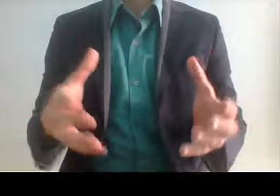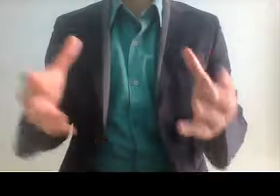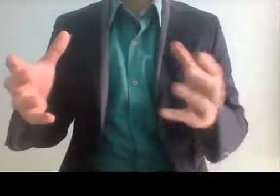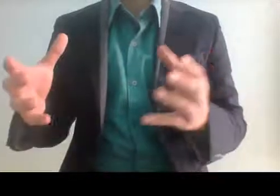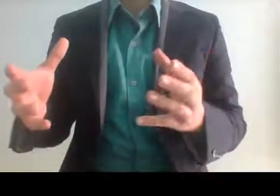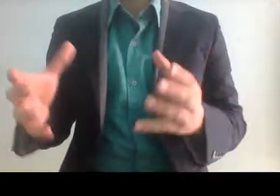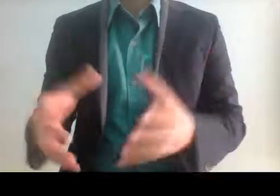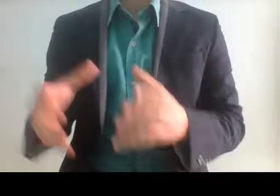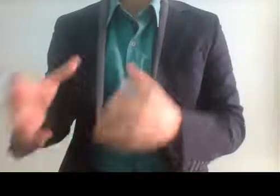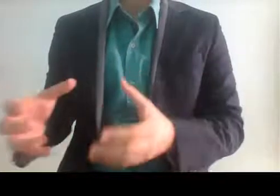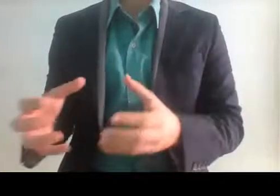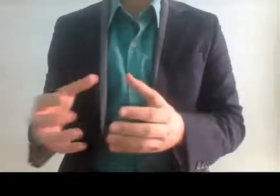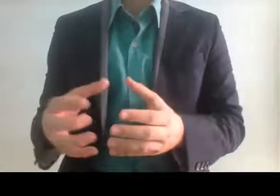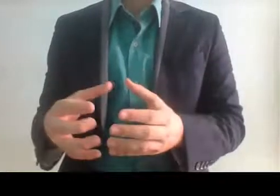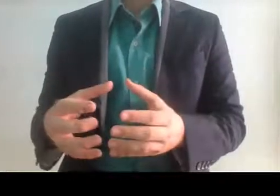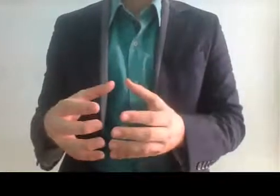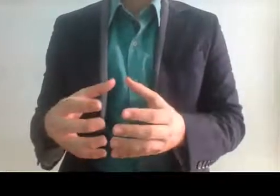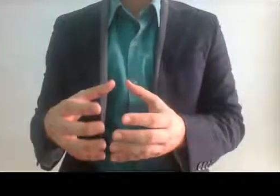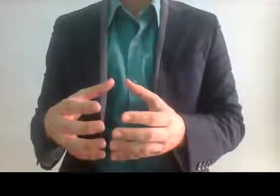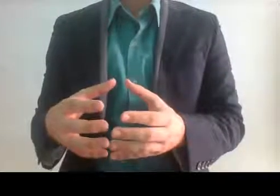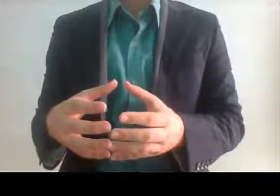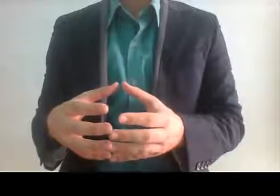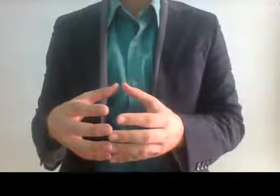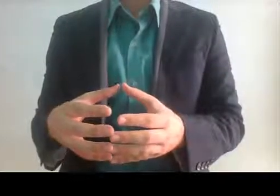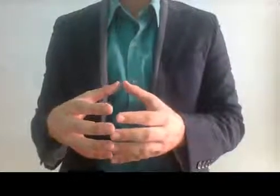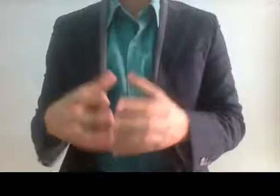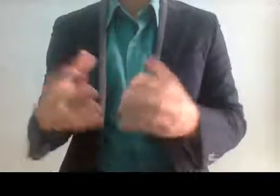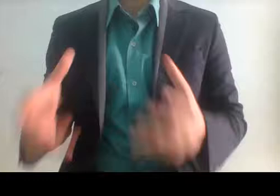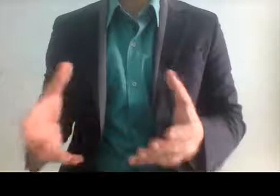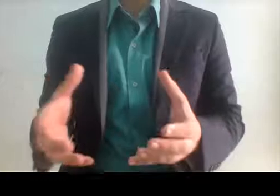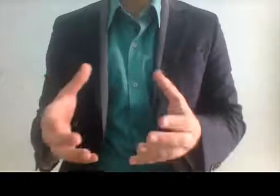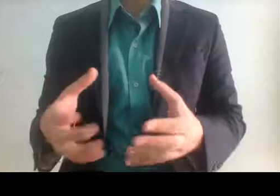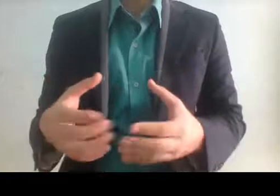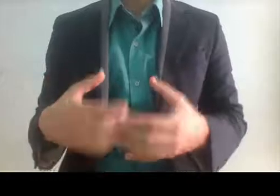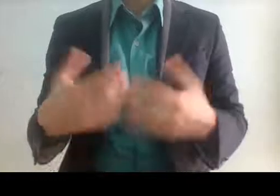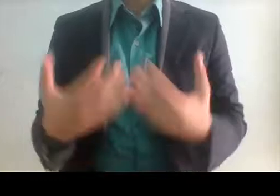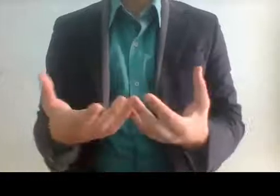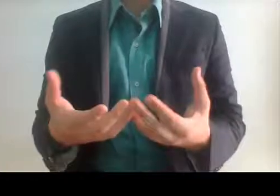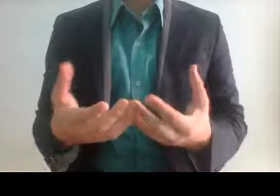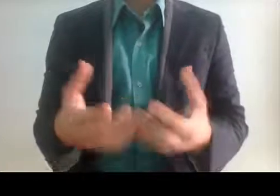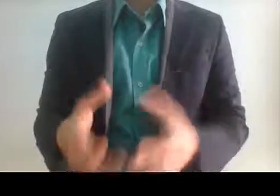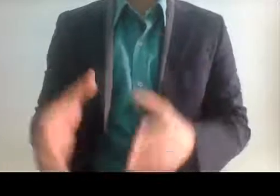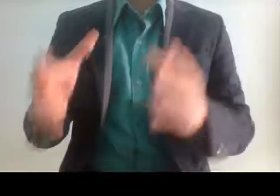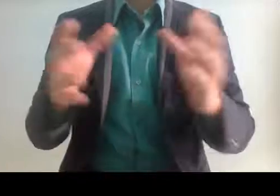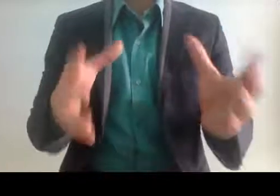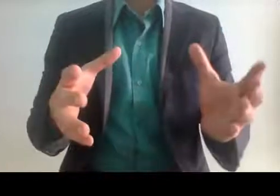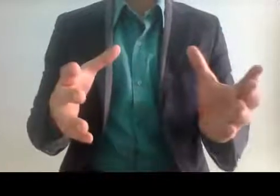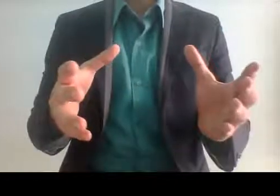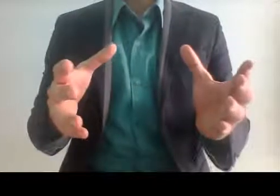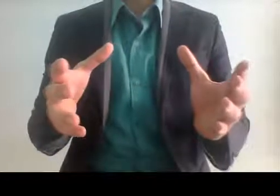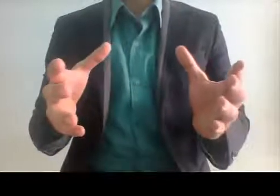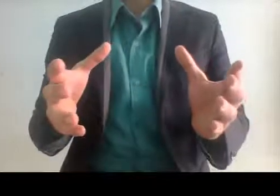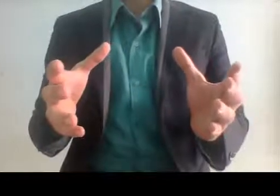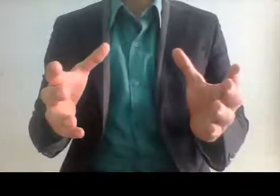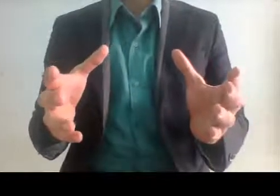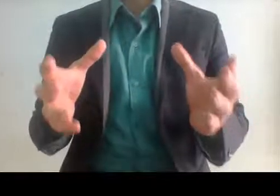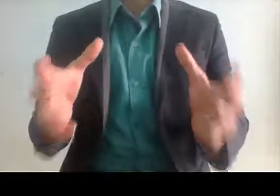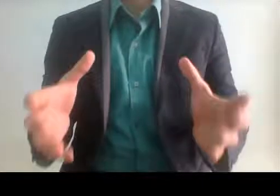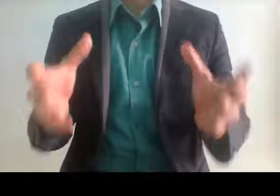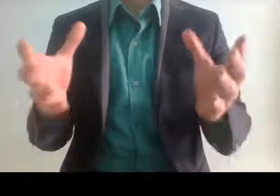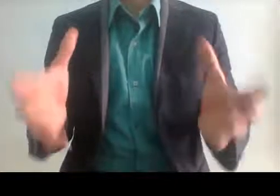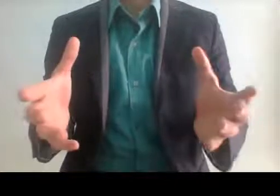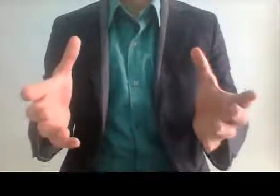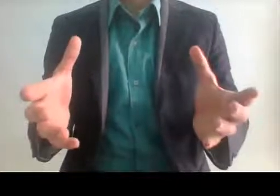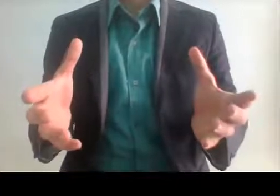esos pequeños grupos terminan obteniendo estas mercancías. Lo que se hace es, se va por donde está la